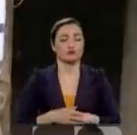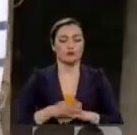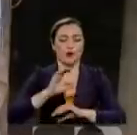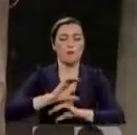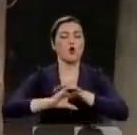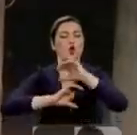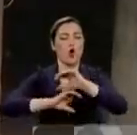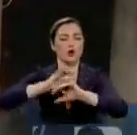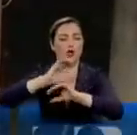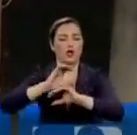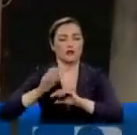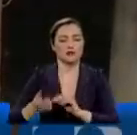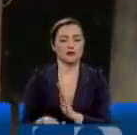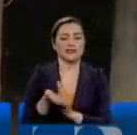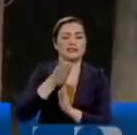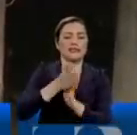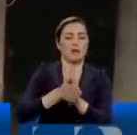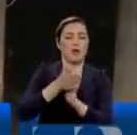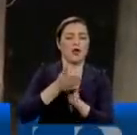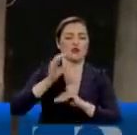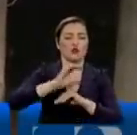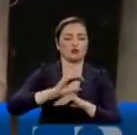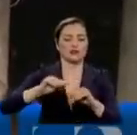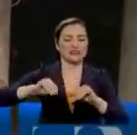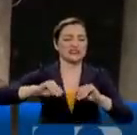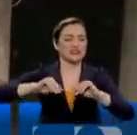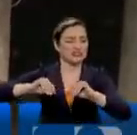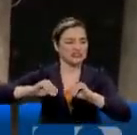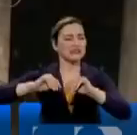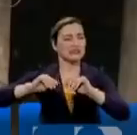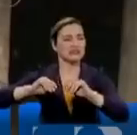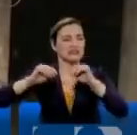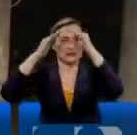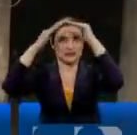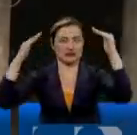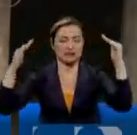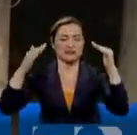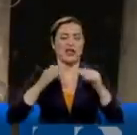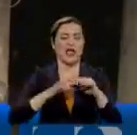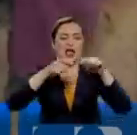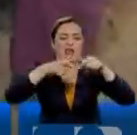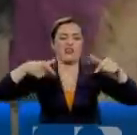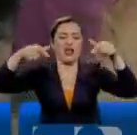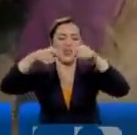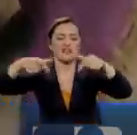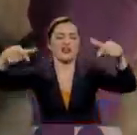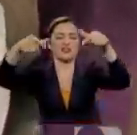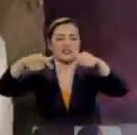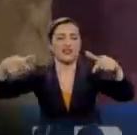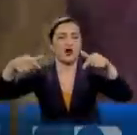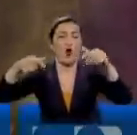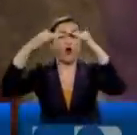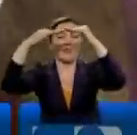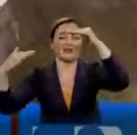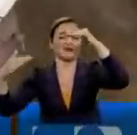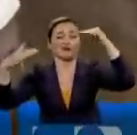bloque, necesitamos cemento, necesitamos ripio, tal vez para el techo, teja, zinc. Quienes deseen